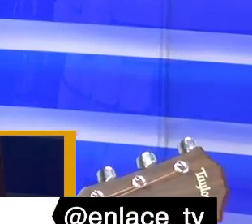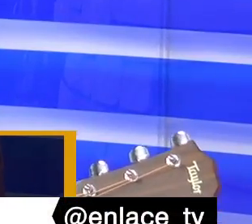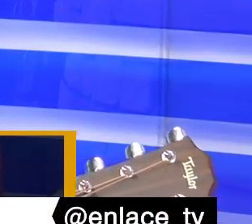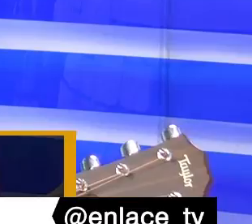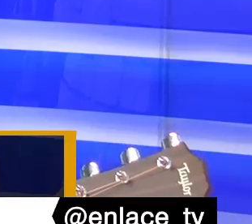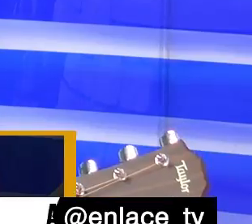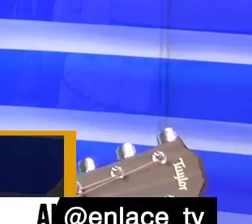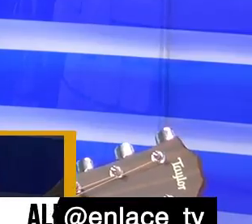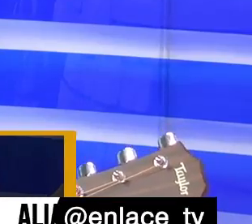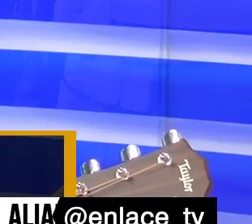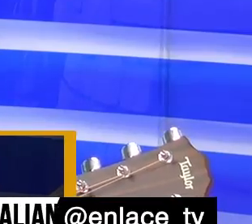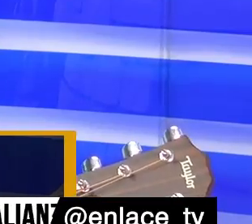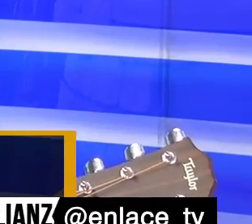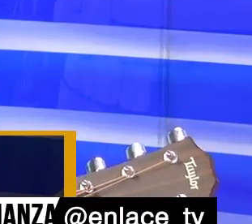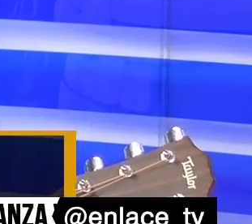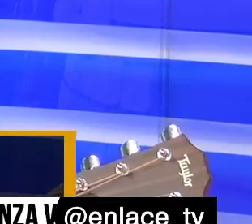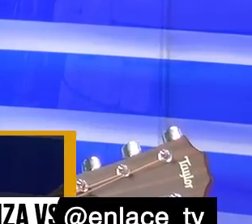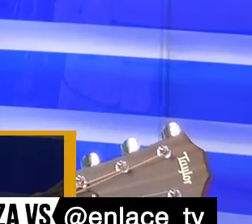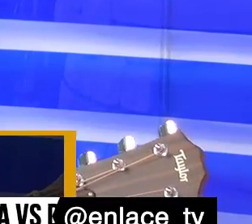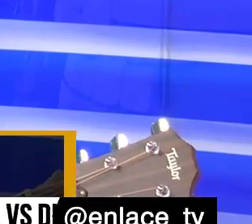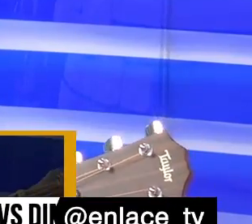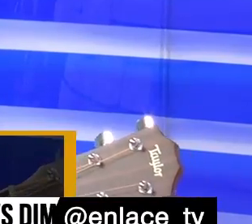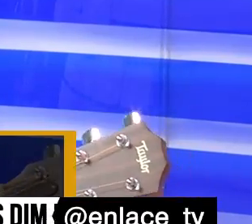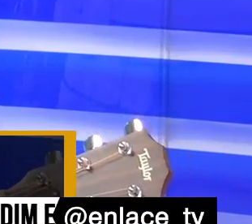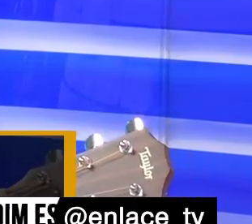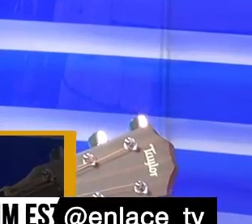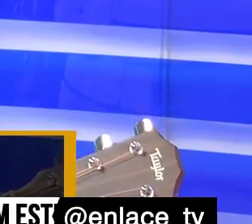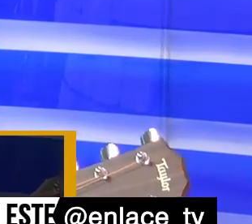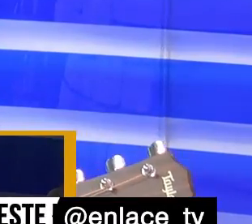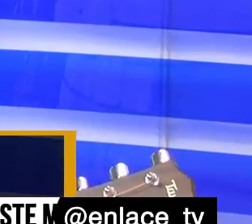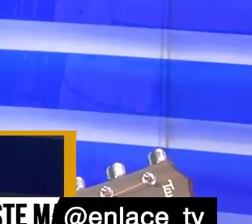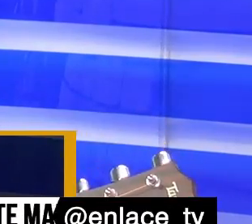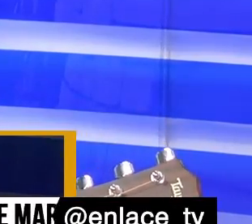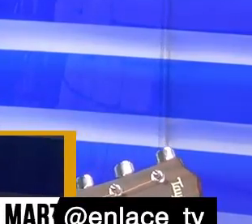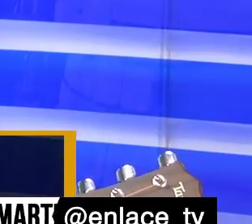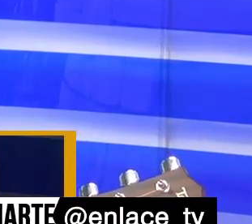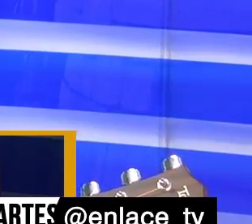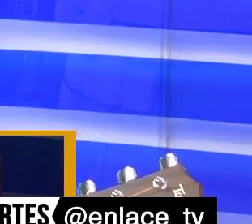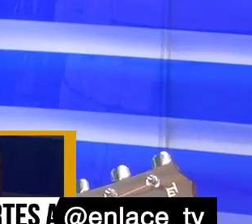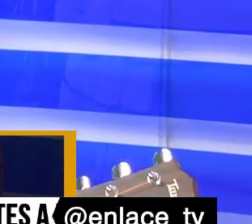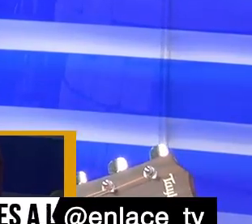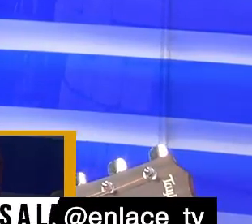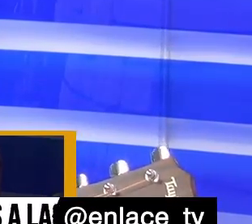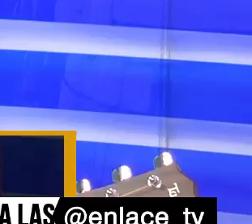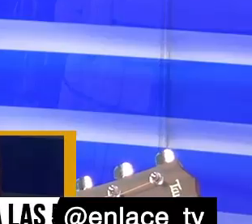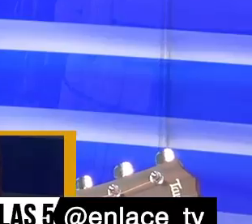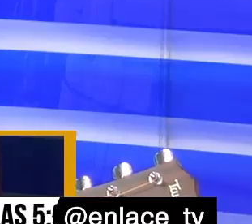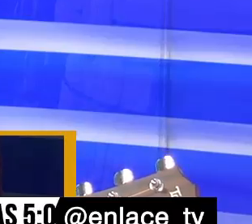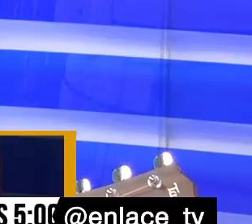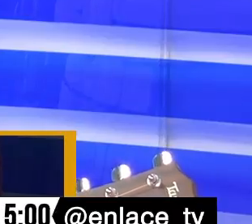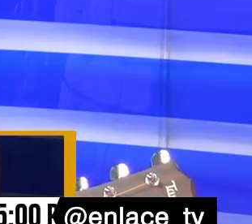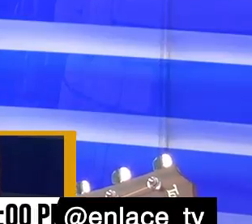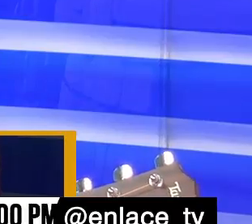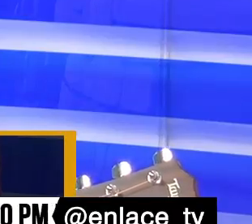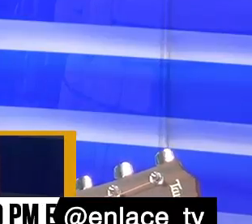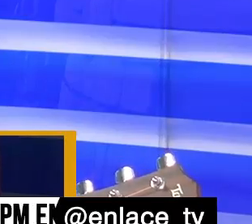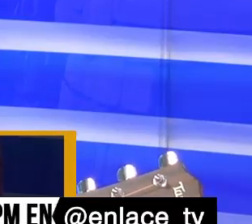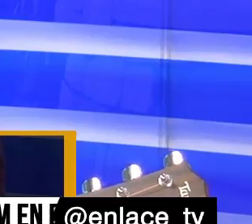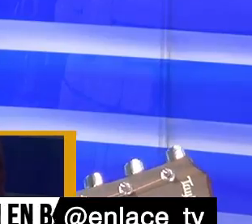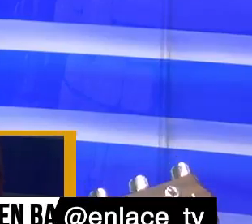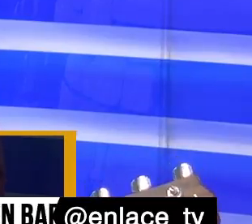Y versos han de venir porque todo lo que pido es que te quedes